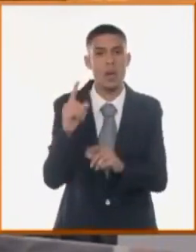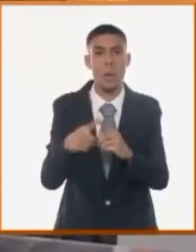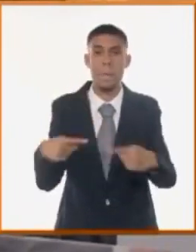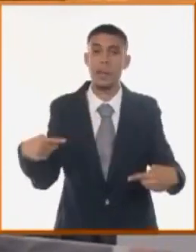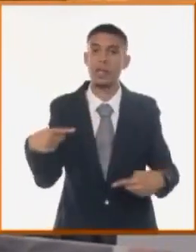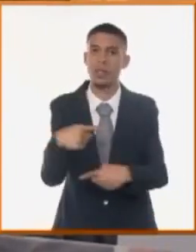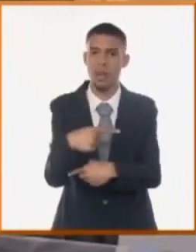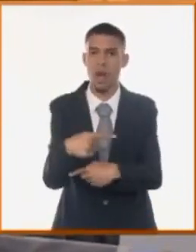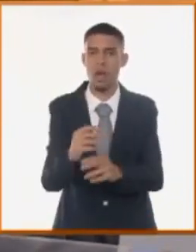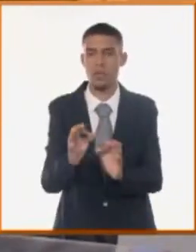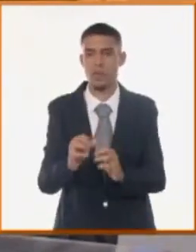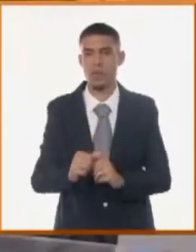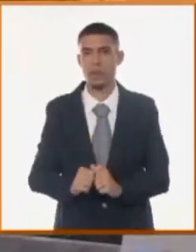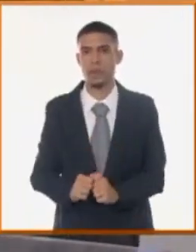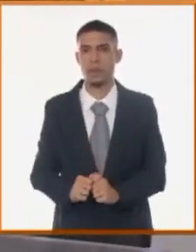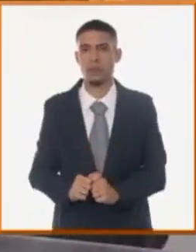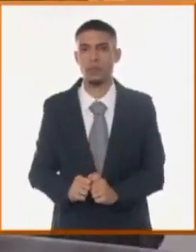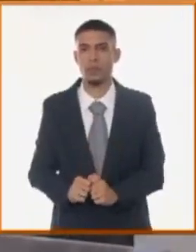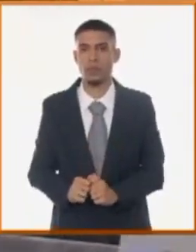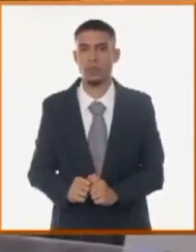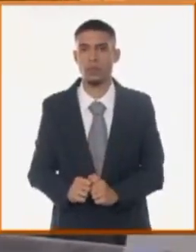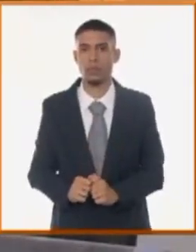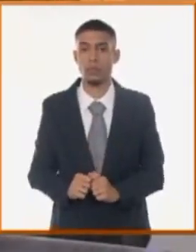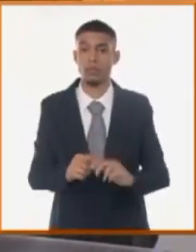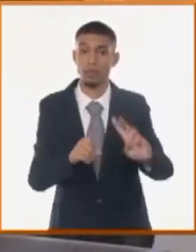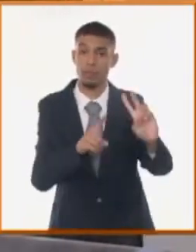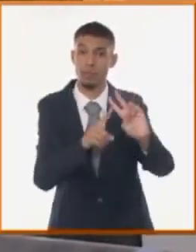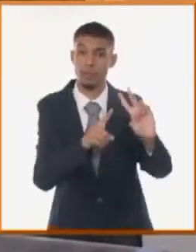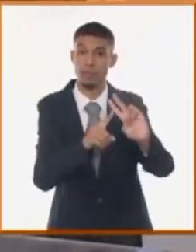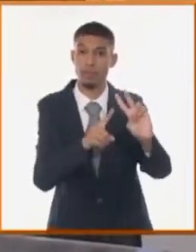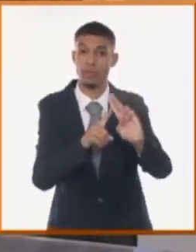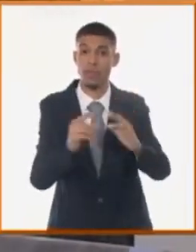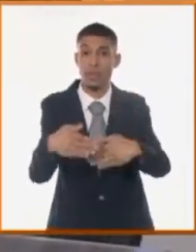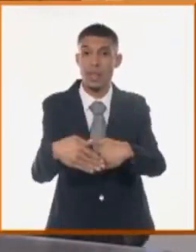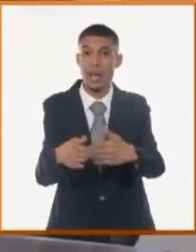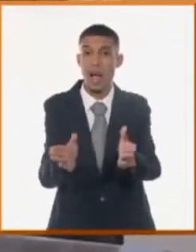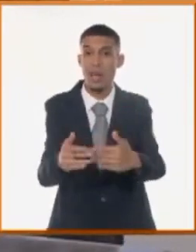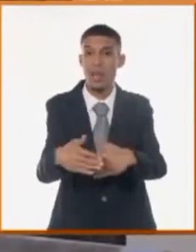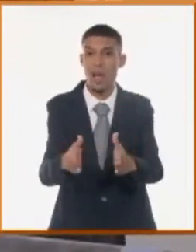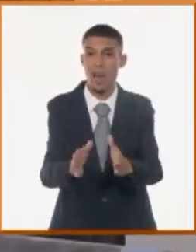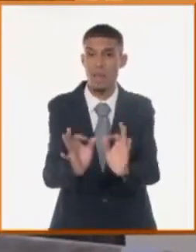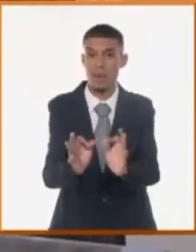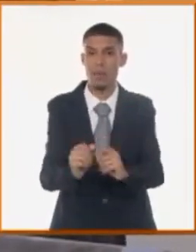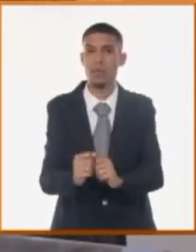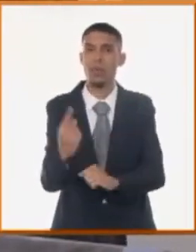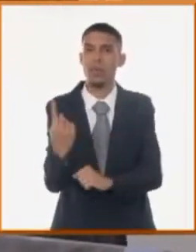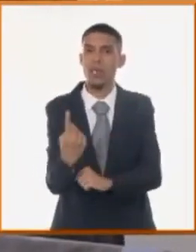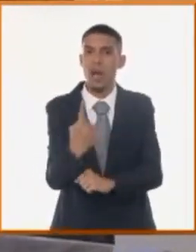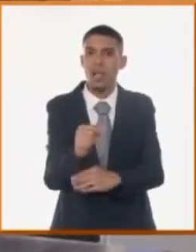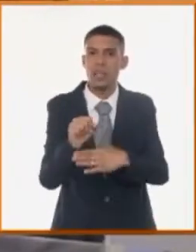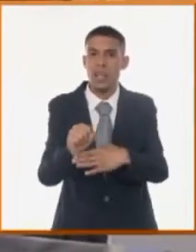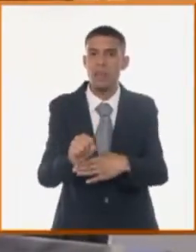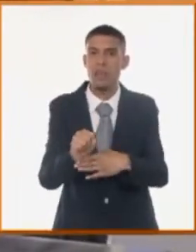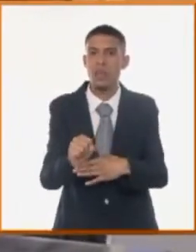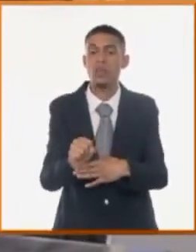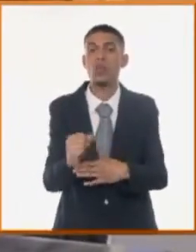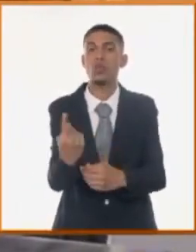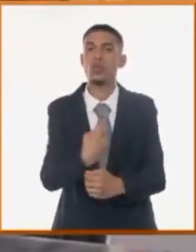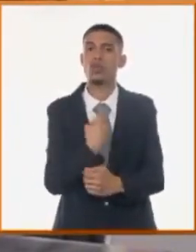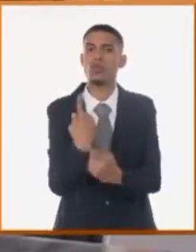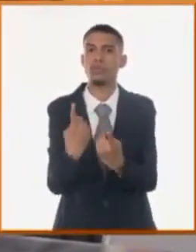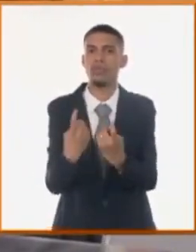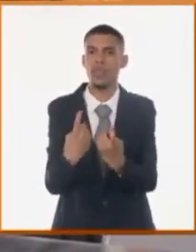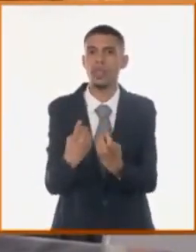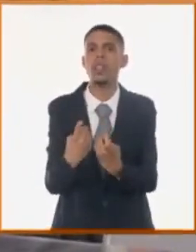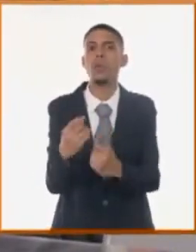principales emisoras de radio. Sin embargo, en la televisión analógica, en los servicios analógicos, para cada servicio de eso necesitamos un transmisor. Es decir,